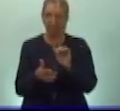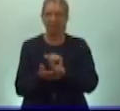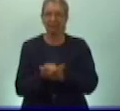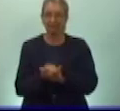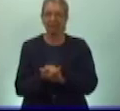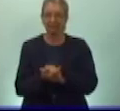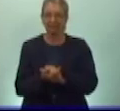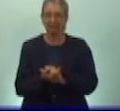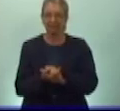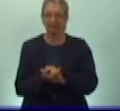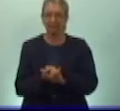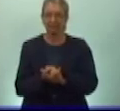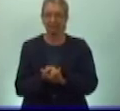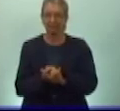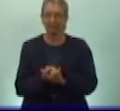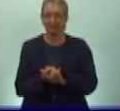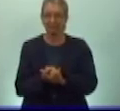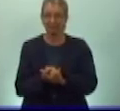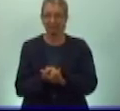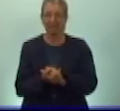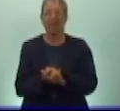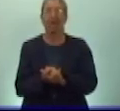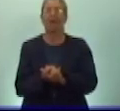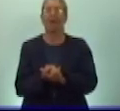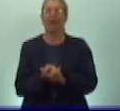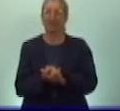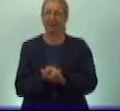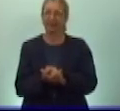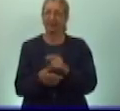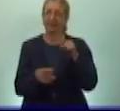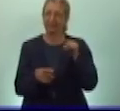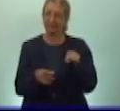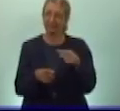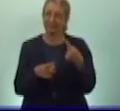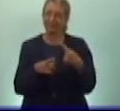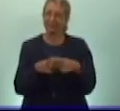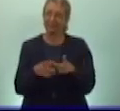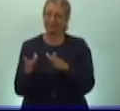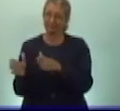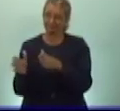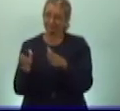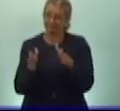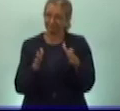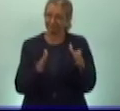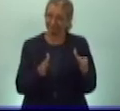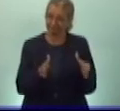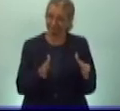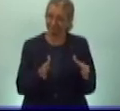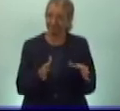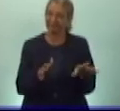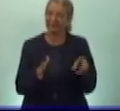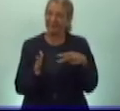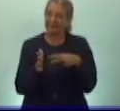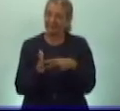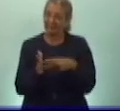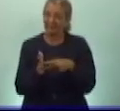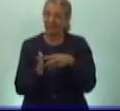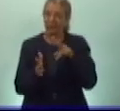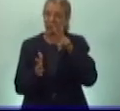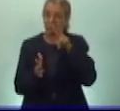serían los números divisibles por 10. Para dar respuesta al inciso B, ¿cuáles de estos números son divisibles por